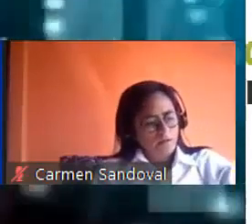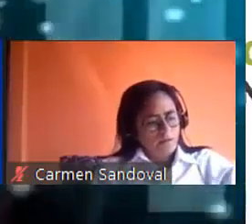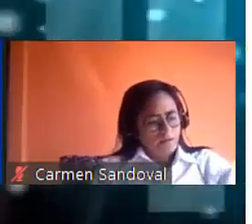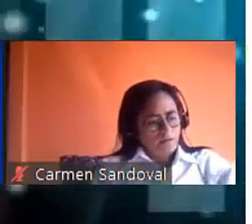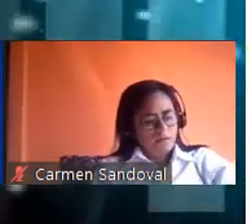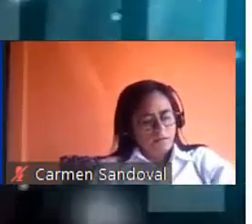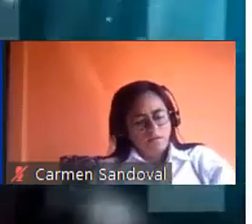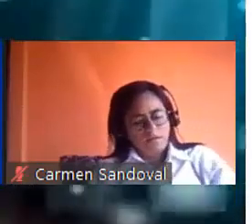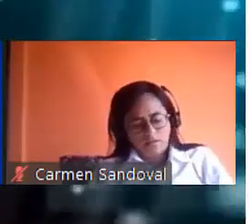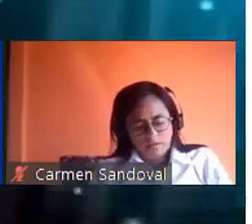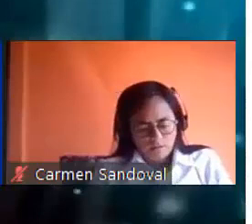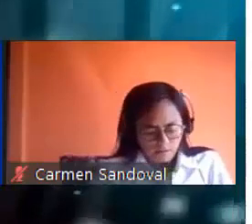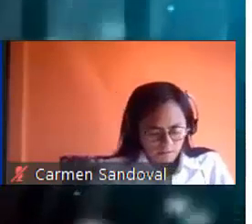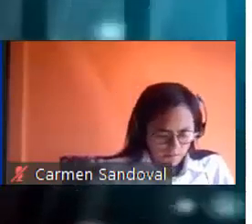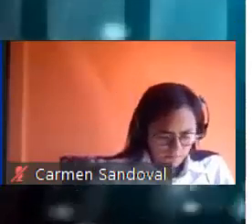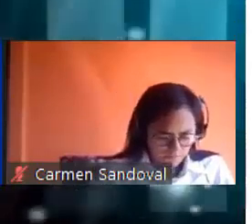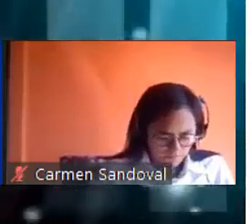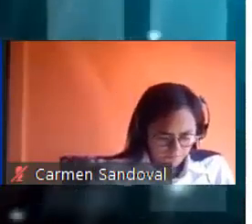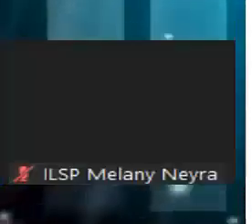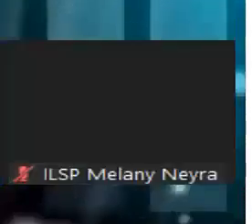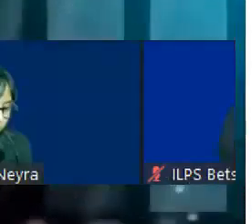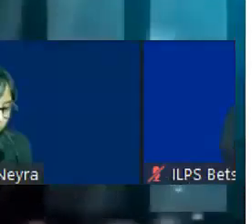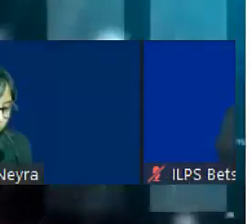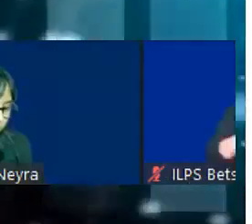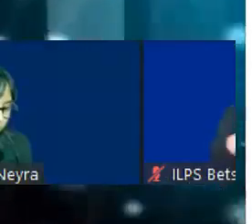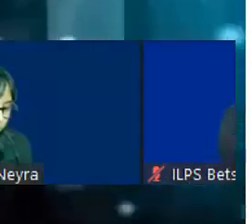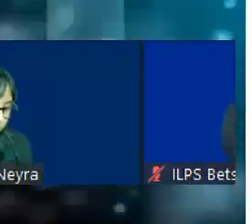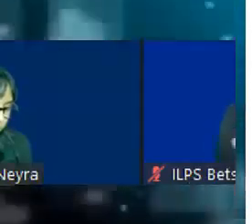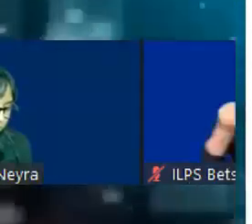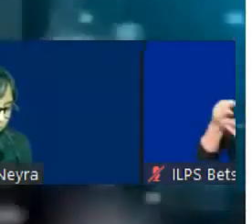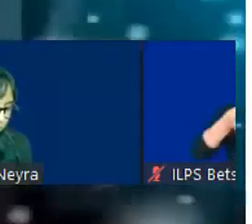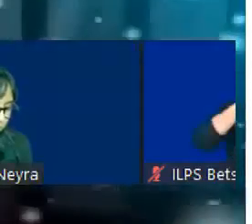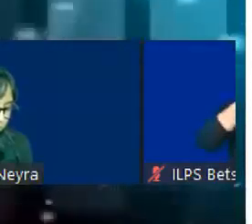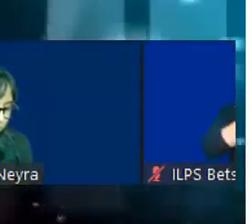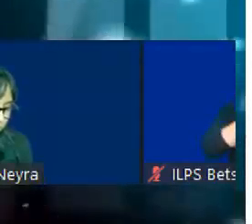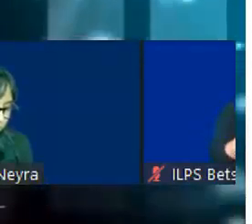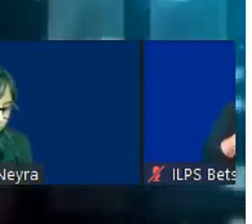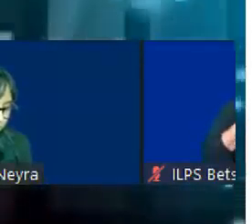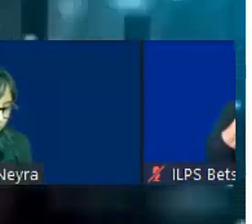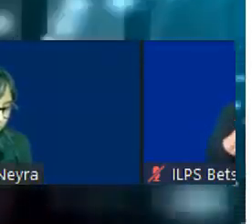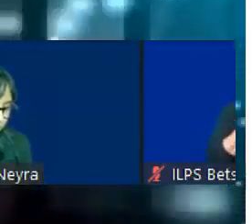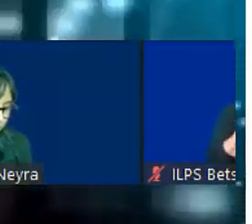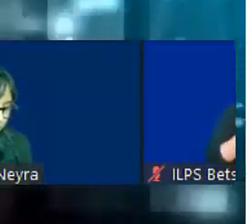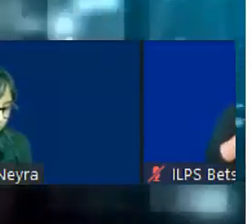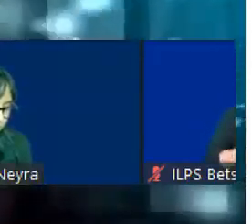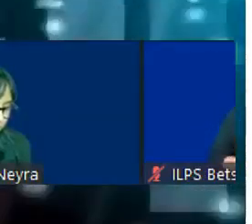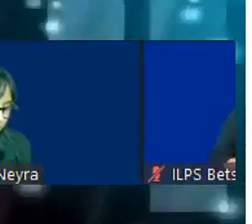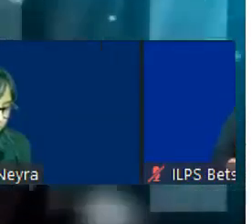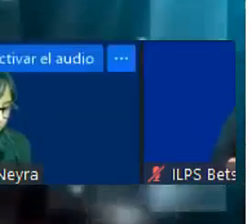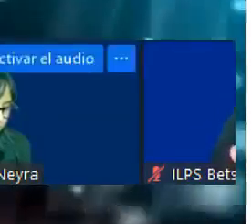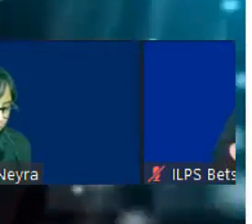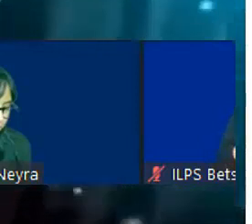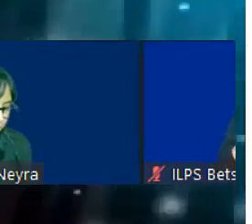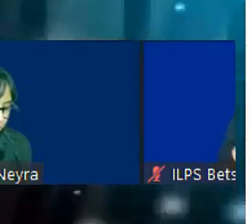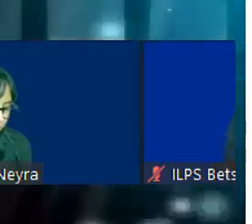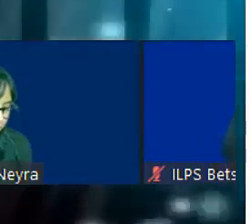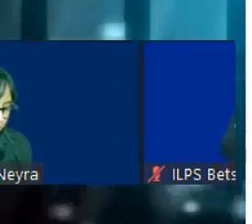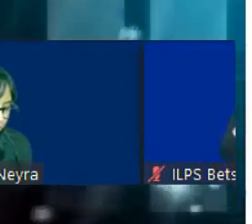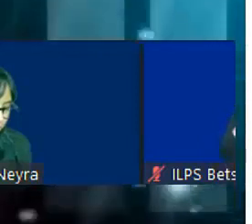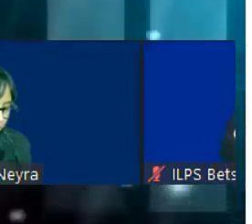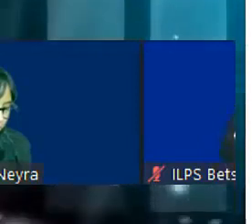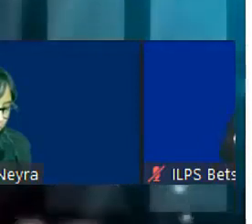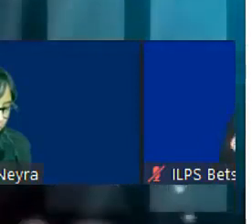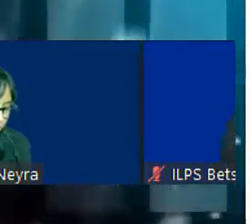Como primer punto, quiero un poco poner en contexto lo que el Gobierno del Perú ha definido como Gobierno